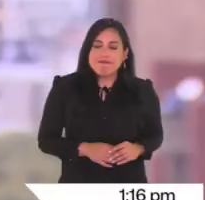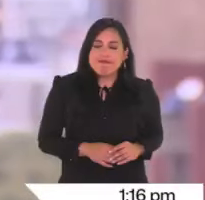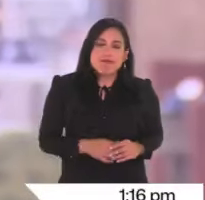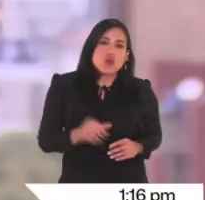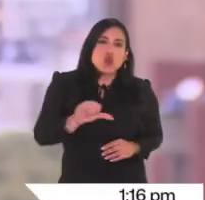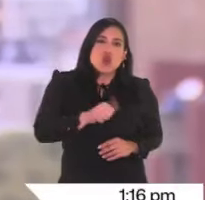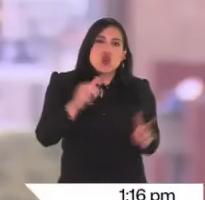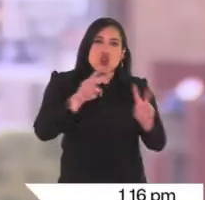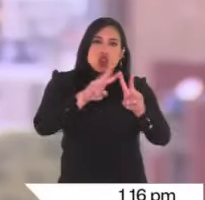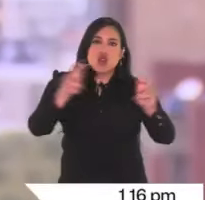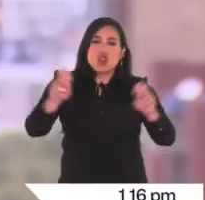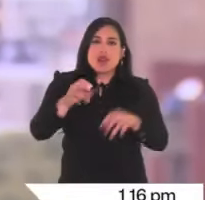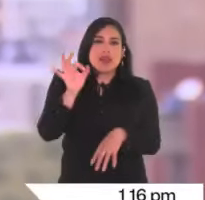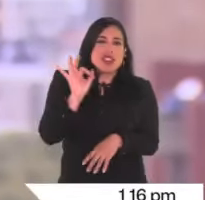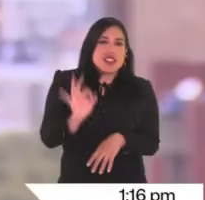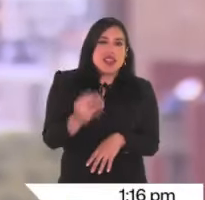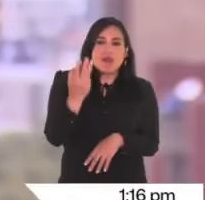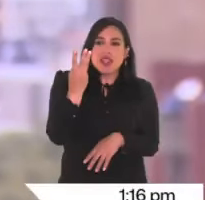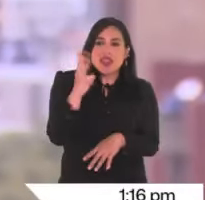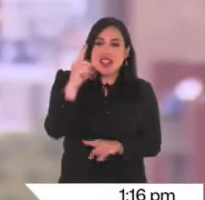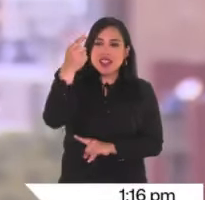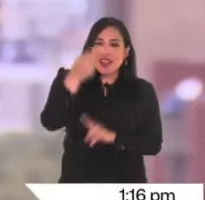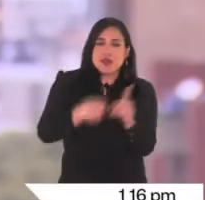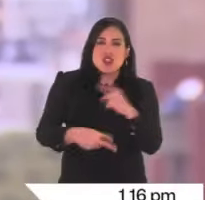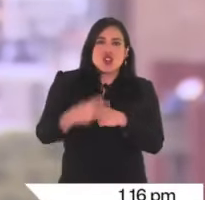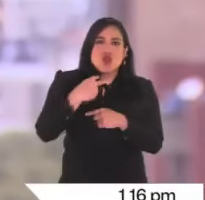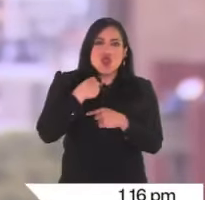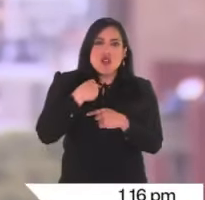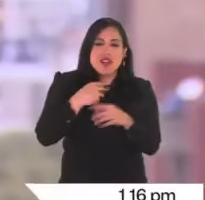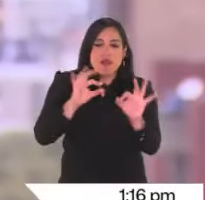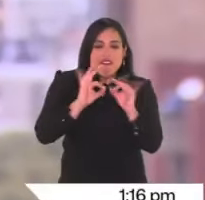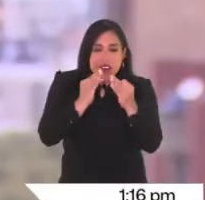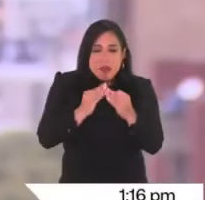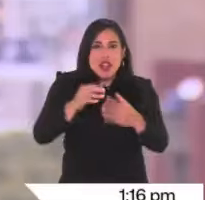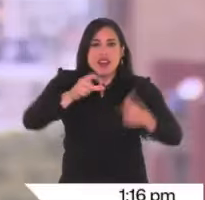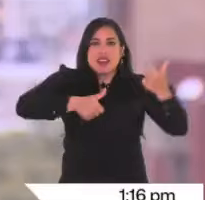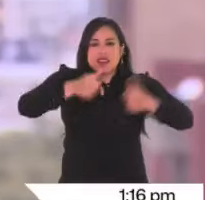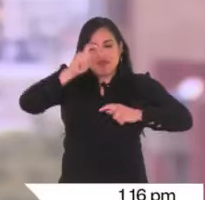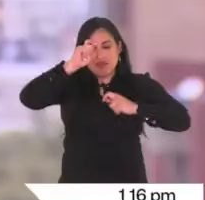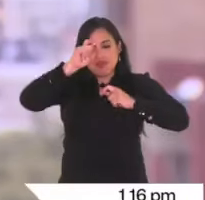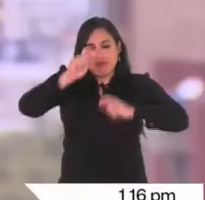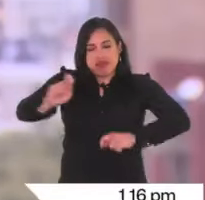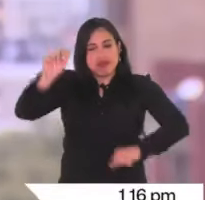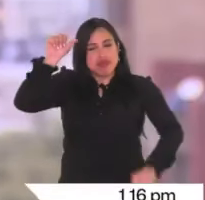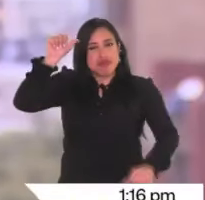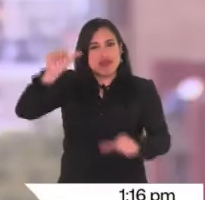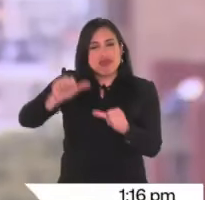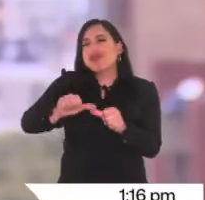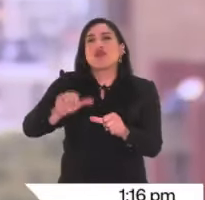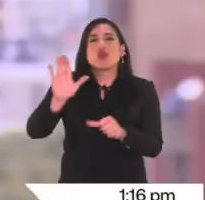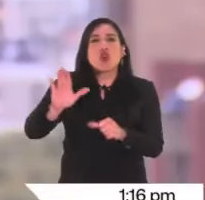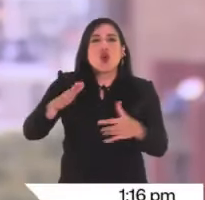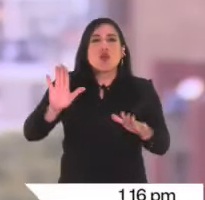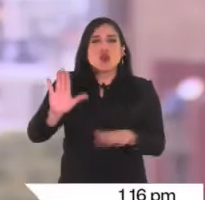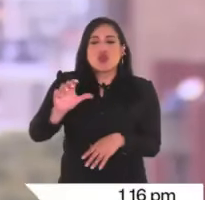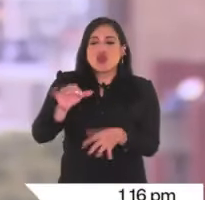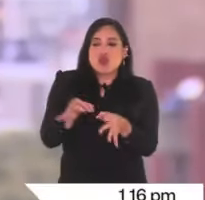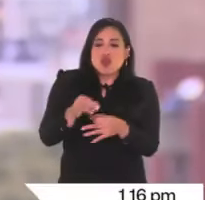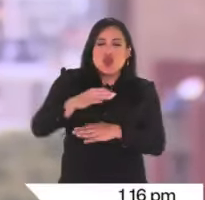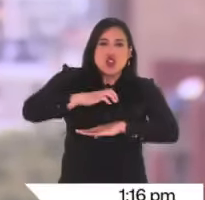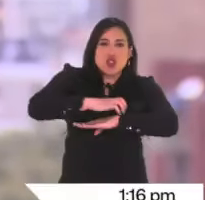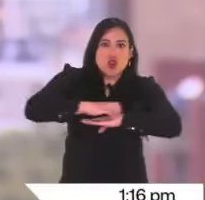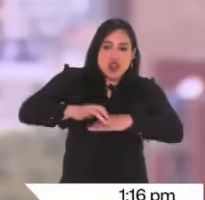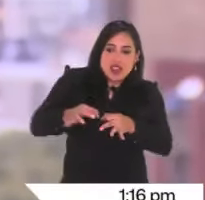que cada 13 de noviembre familiares y autoridades le rinden homenaje a las víctimas y sobrevivientes de Armero, la ciudad